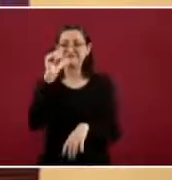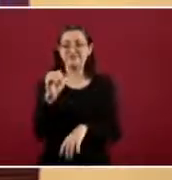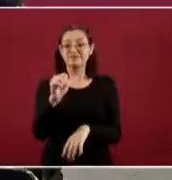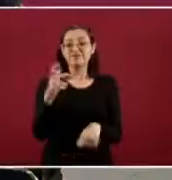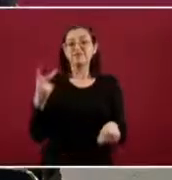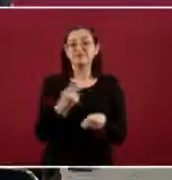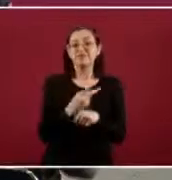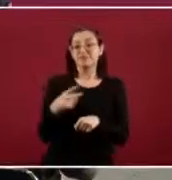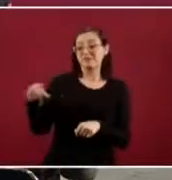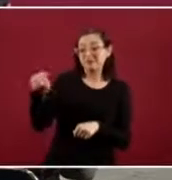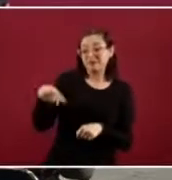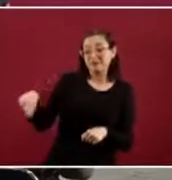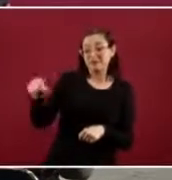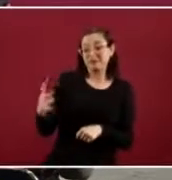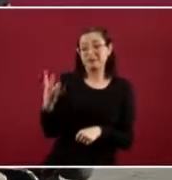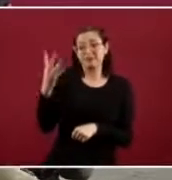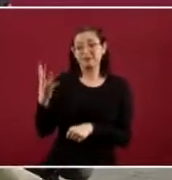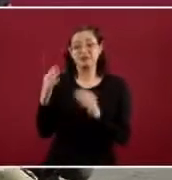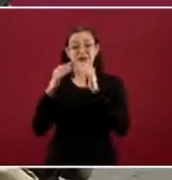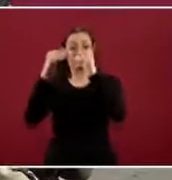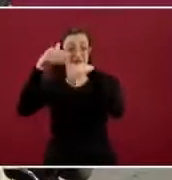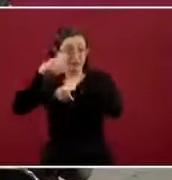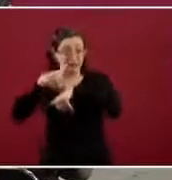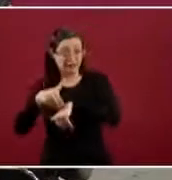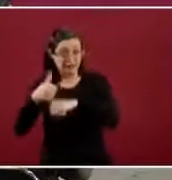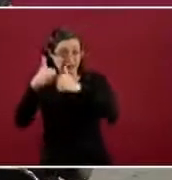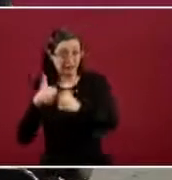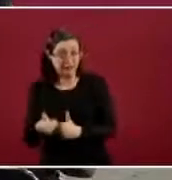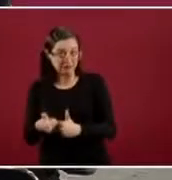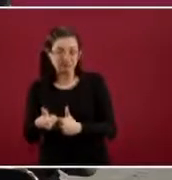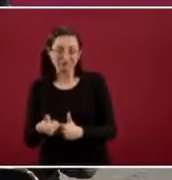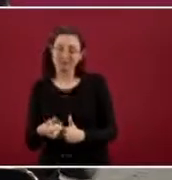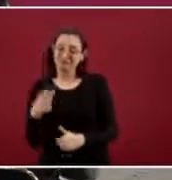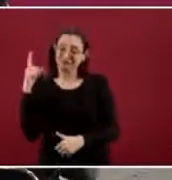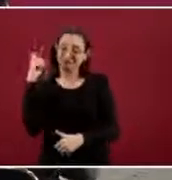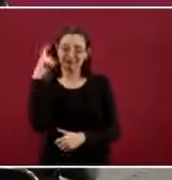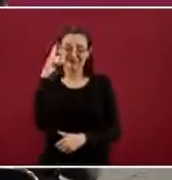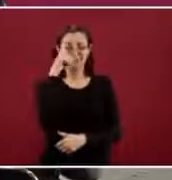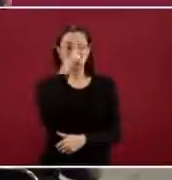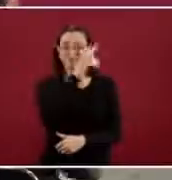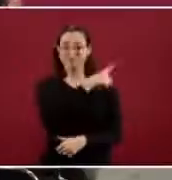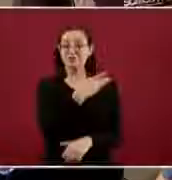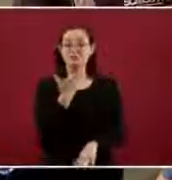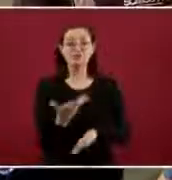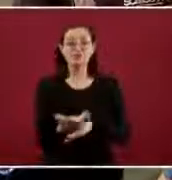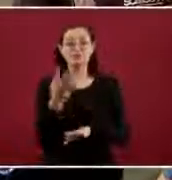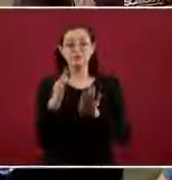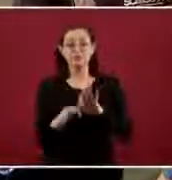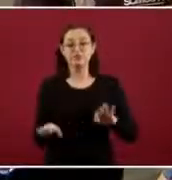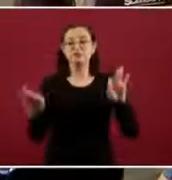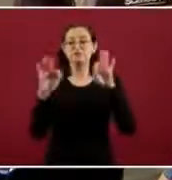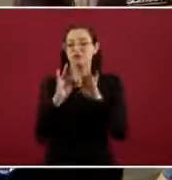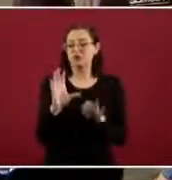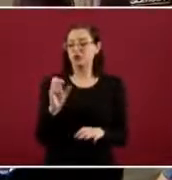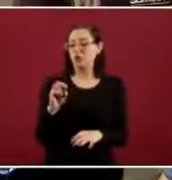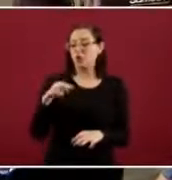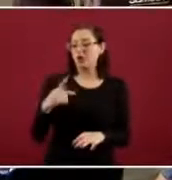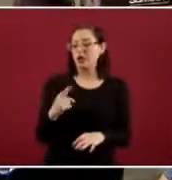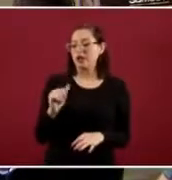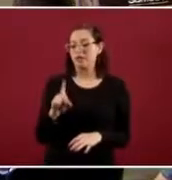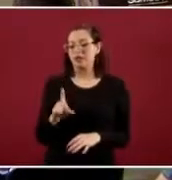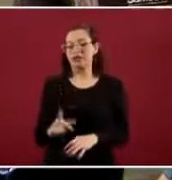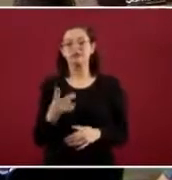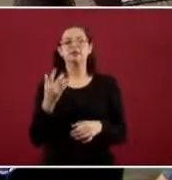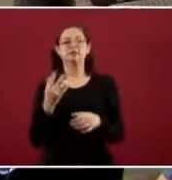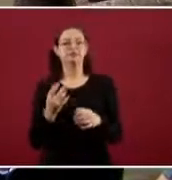más difícil, digamos, cumplir la instrucción de quedarse en casa. Por eso es muy importante, y también desde CONAPRED hemos estado hablando con las instituciones